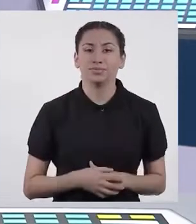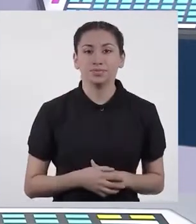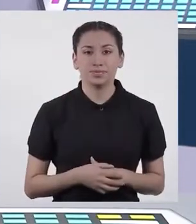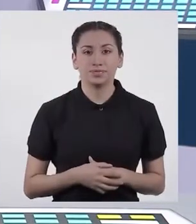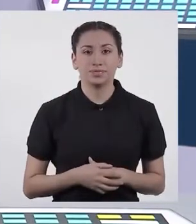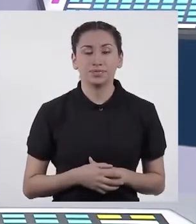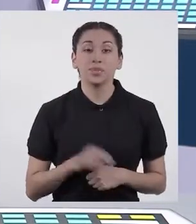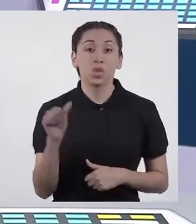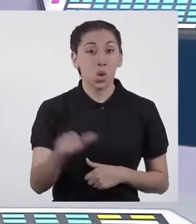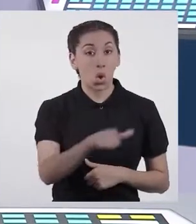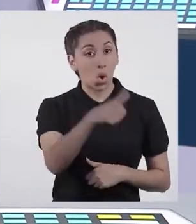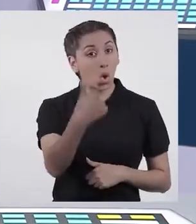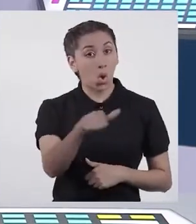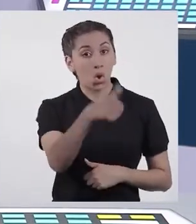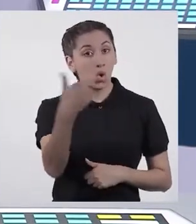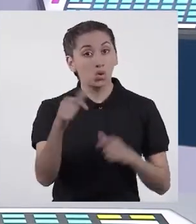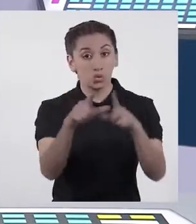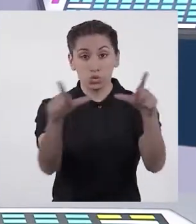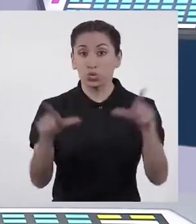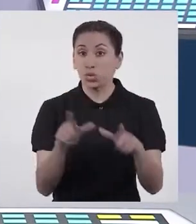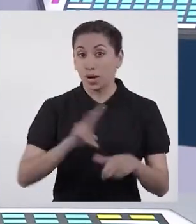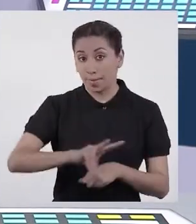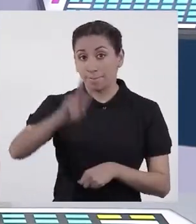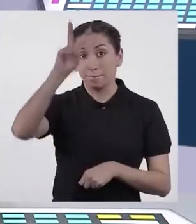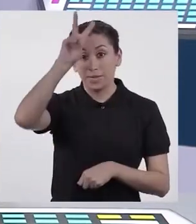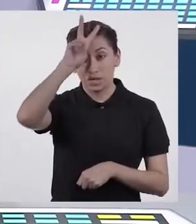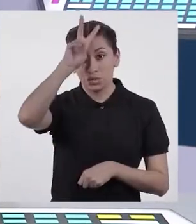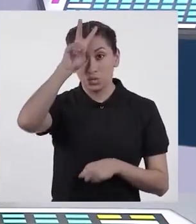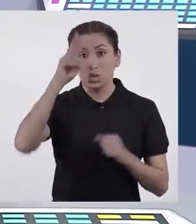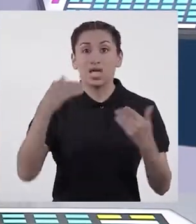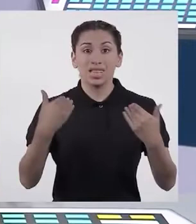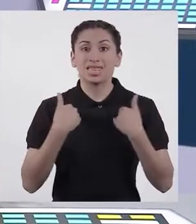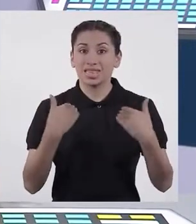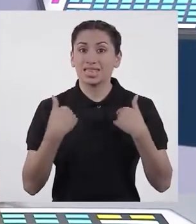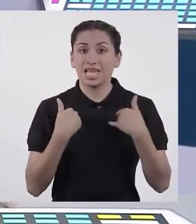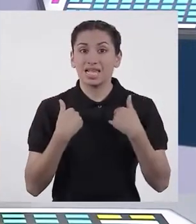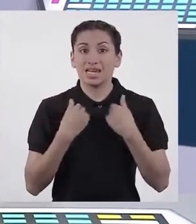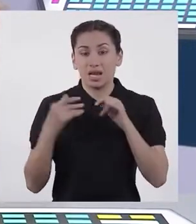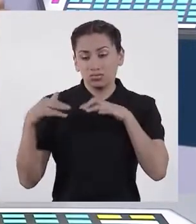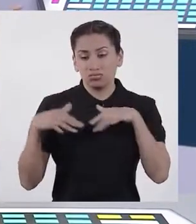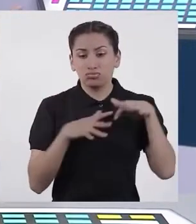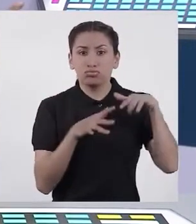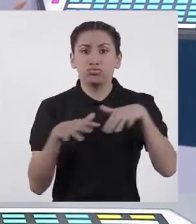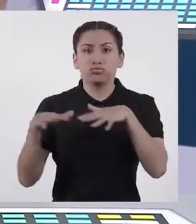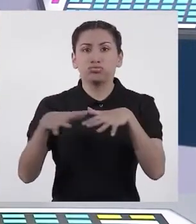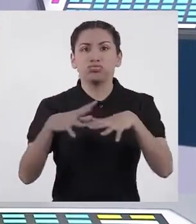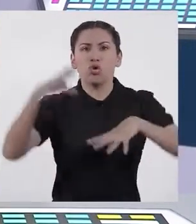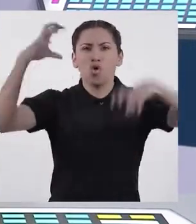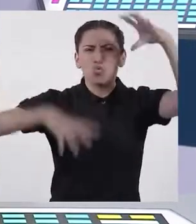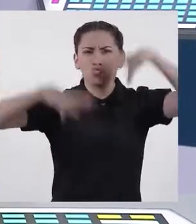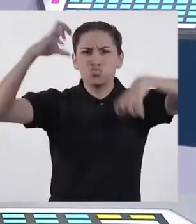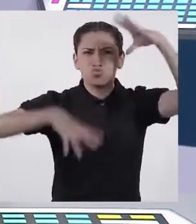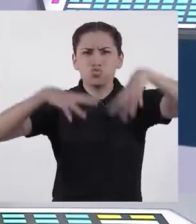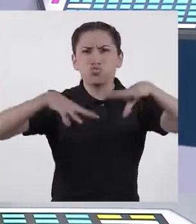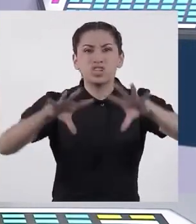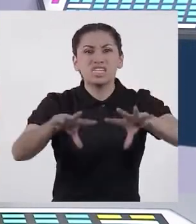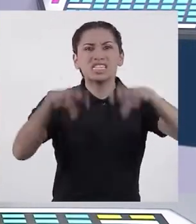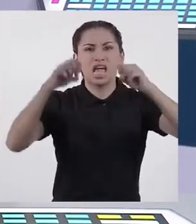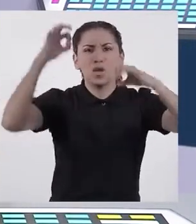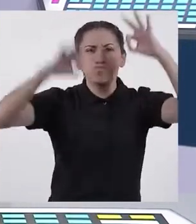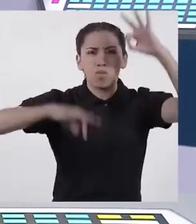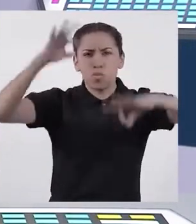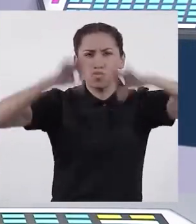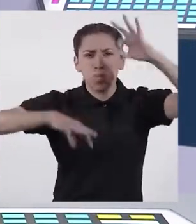escucharlo! En otras zonas del Perú se dan inundaciones, tormentas de